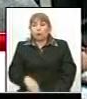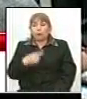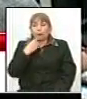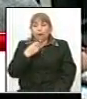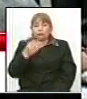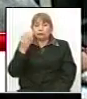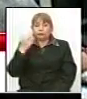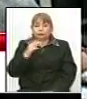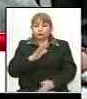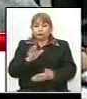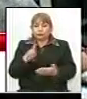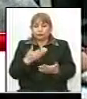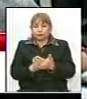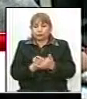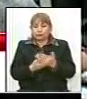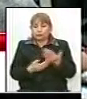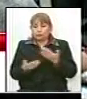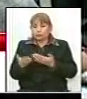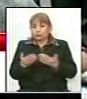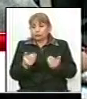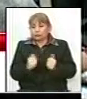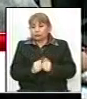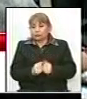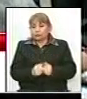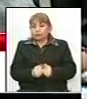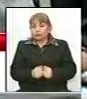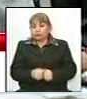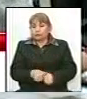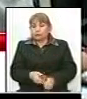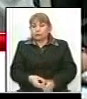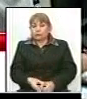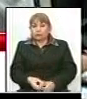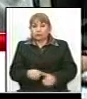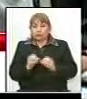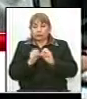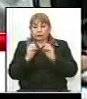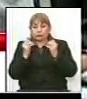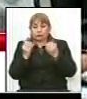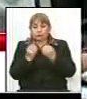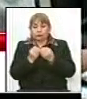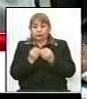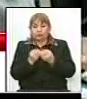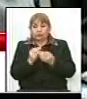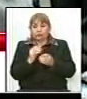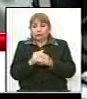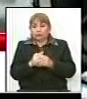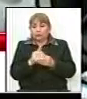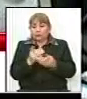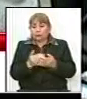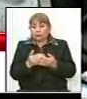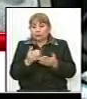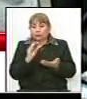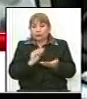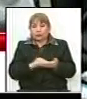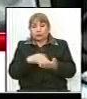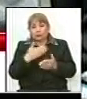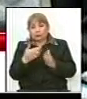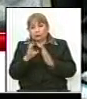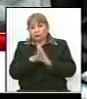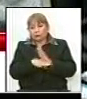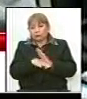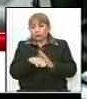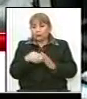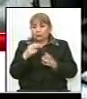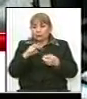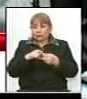en todos los servicios disponibles para adultos mayores, organizados de acuerdo a niveles de atención definitivamente, unos más simples, otros más